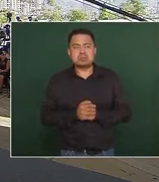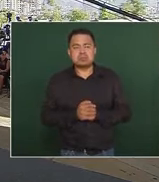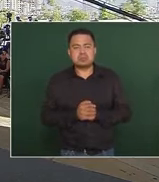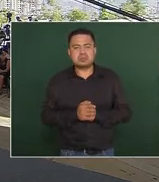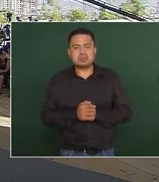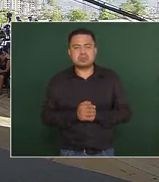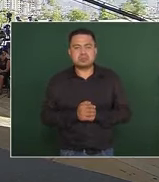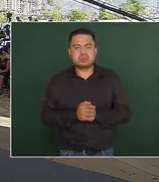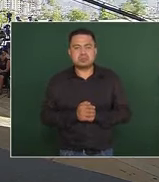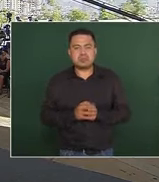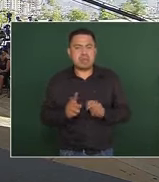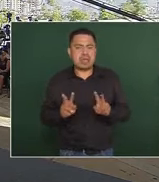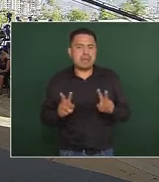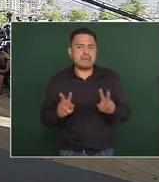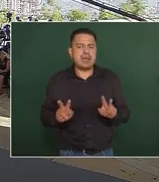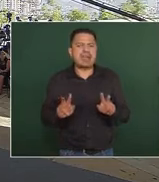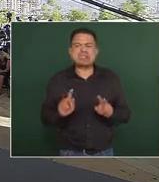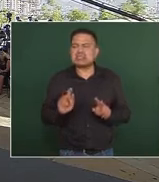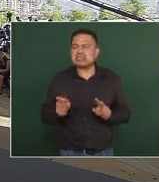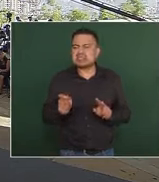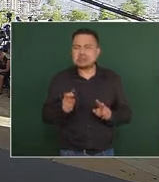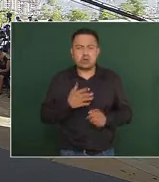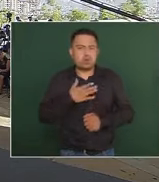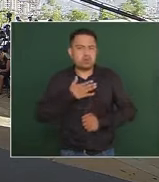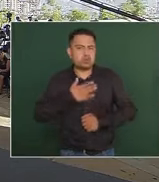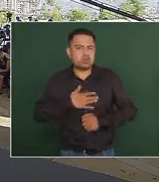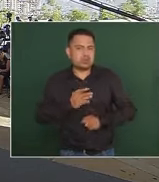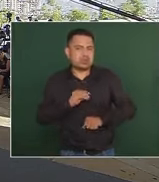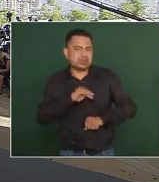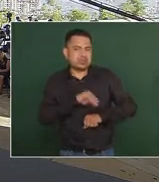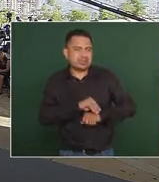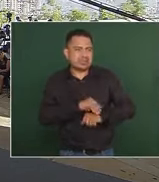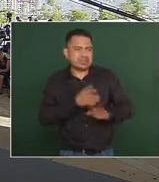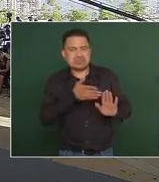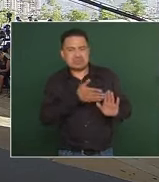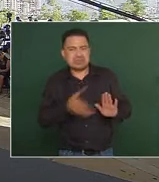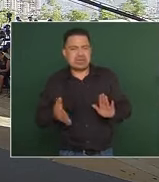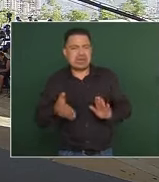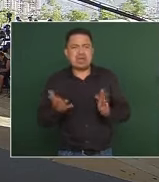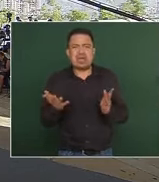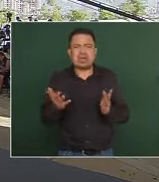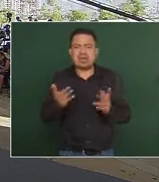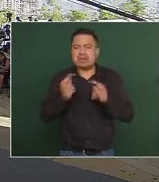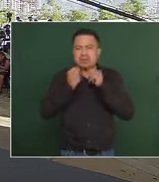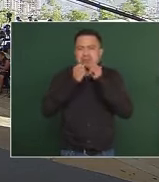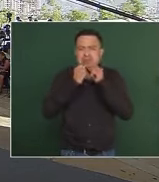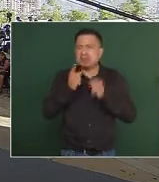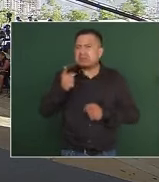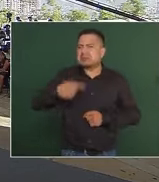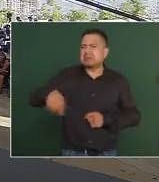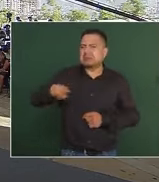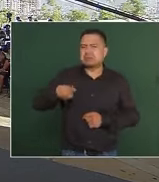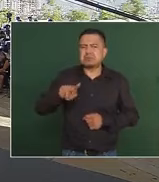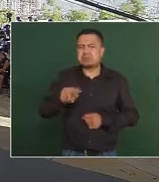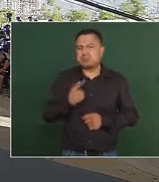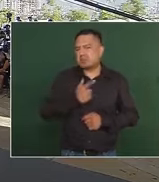la paz es fruto de la justicia. Y aunque no les guste a